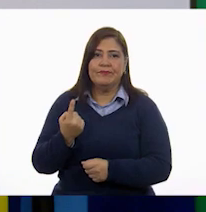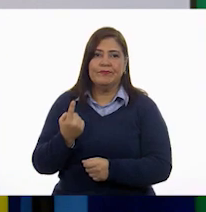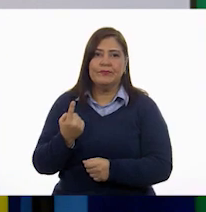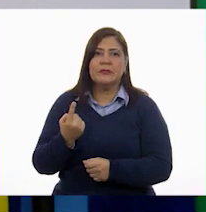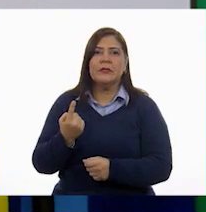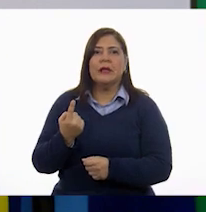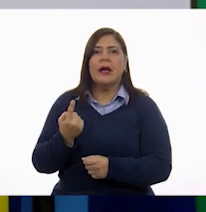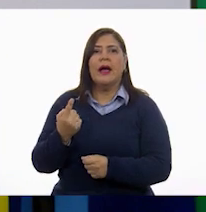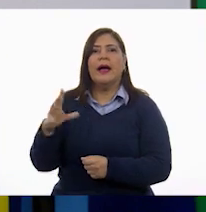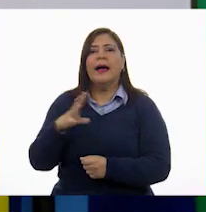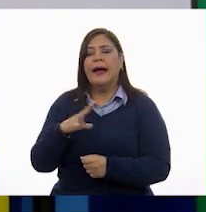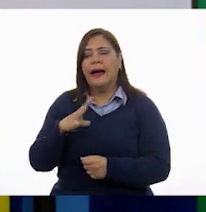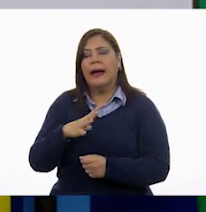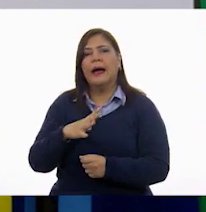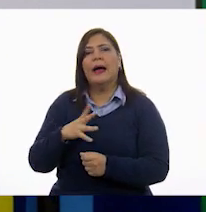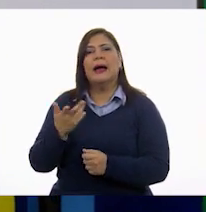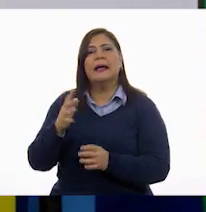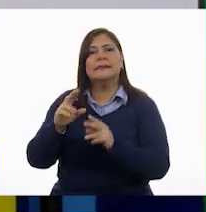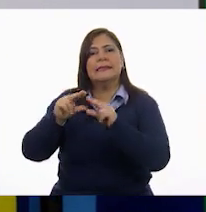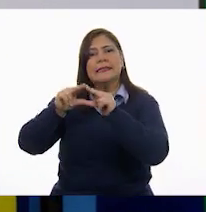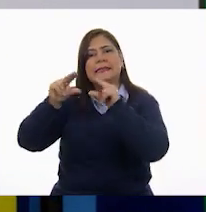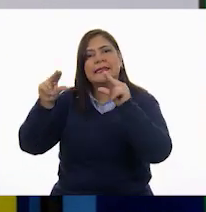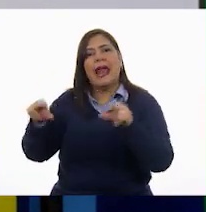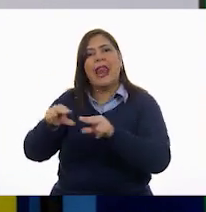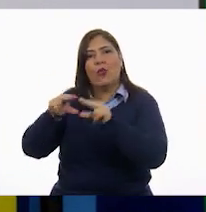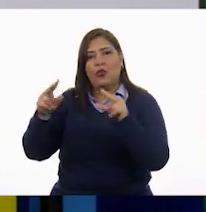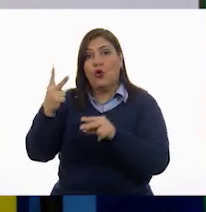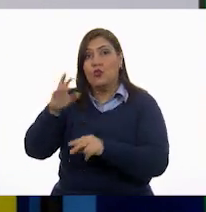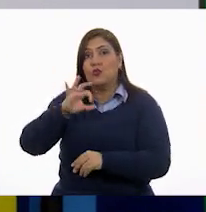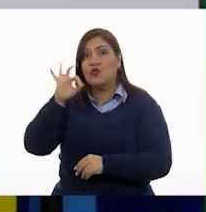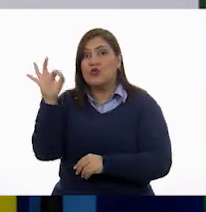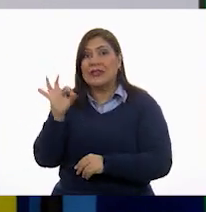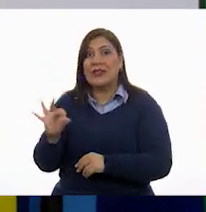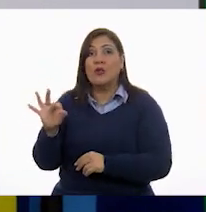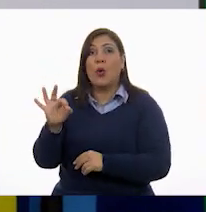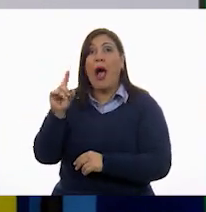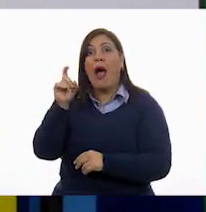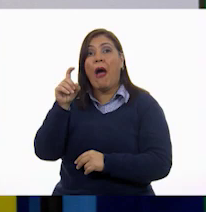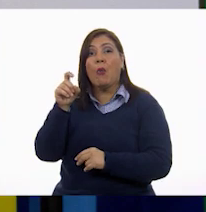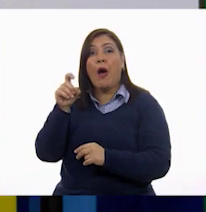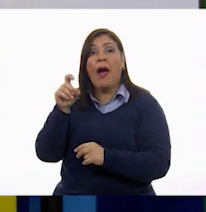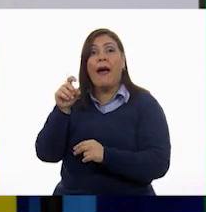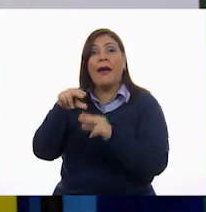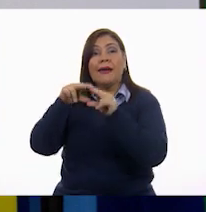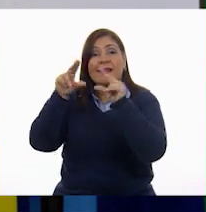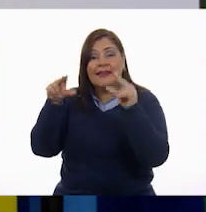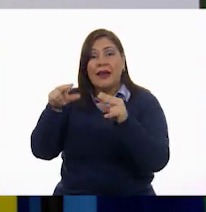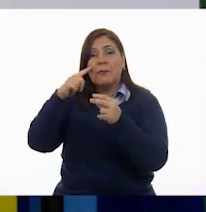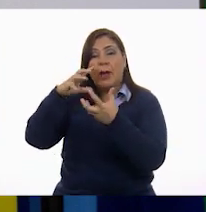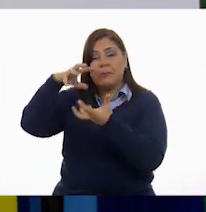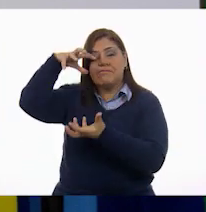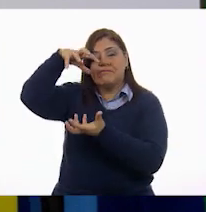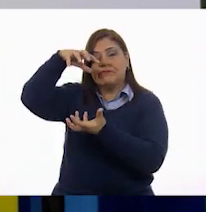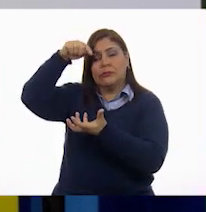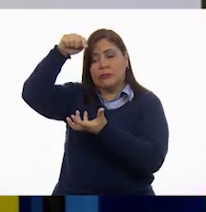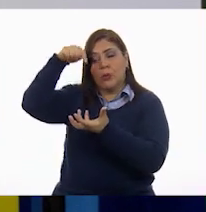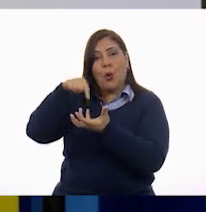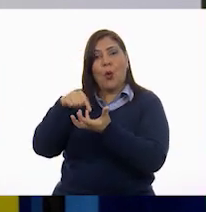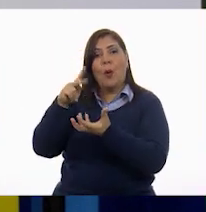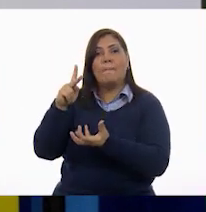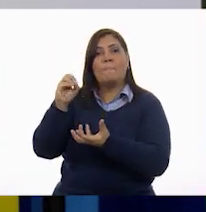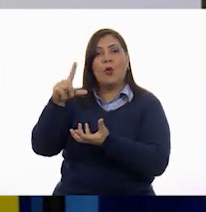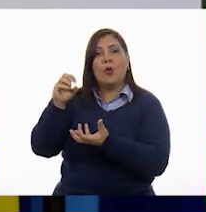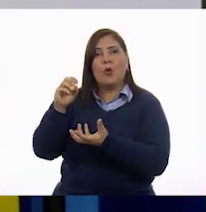en una forma de hielo. Y para ello pues podemos ver los casquetes polares, que es hielo.